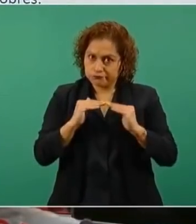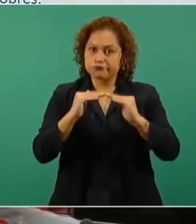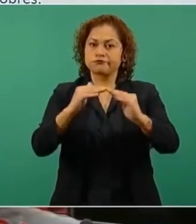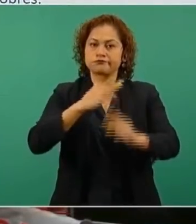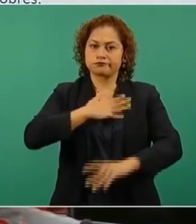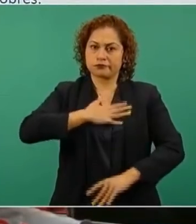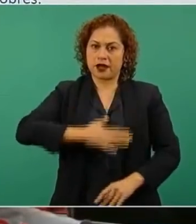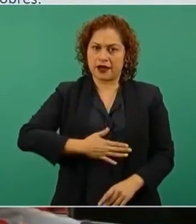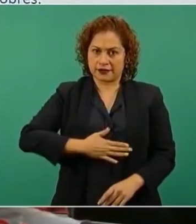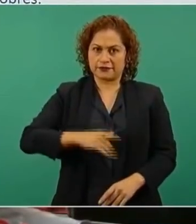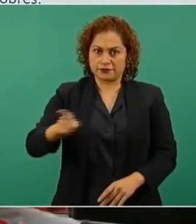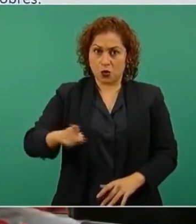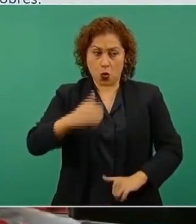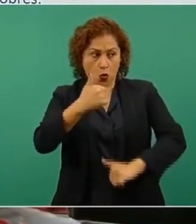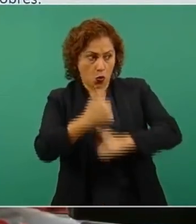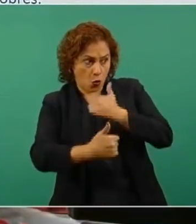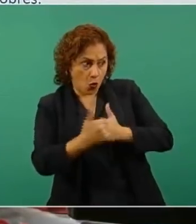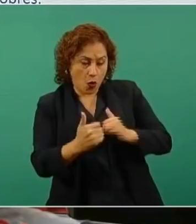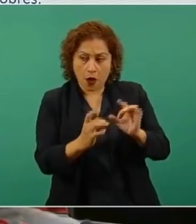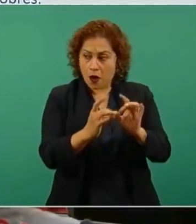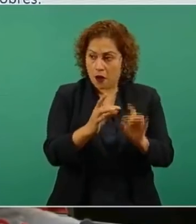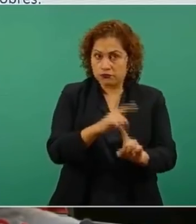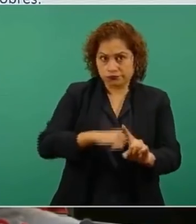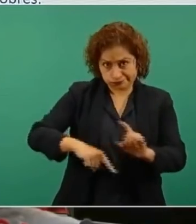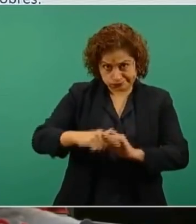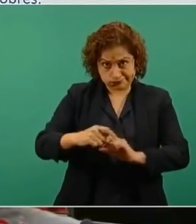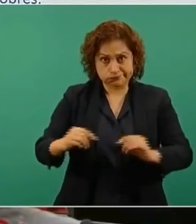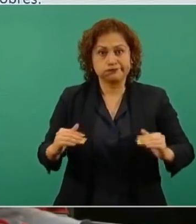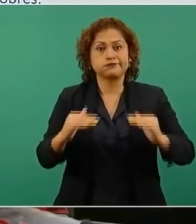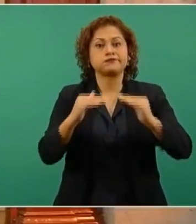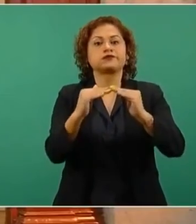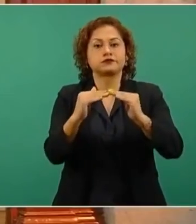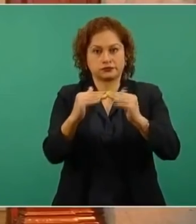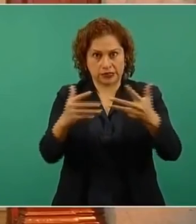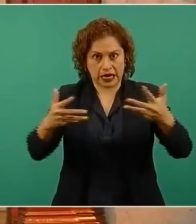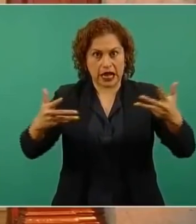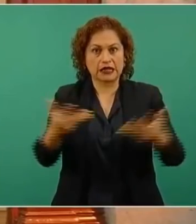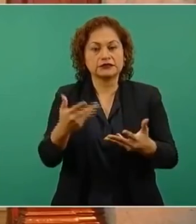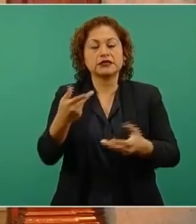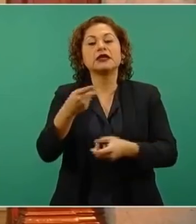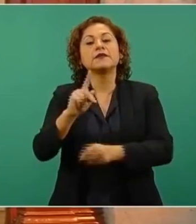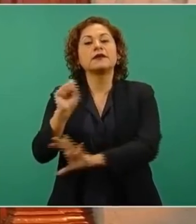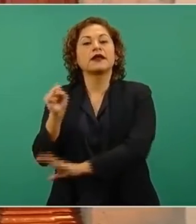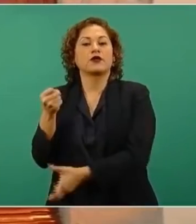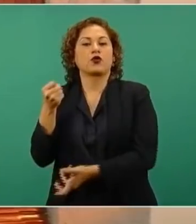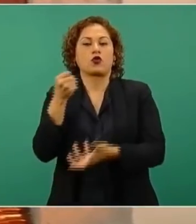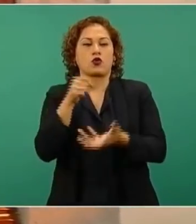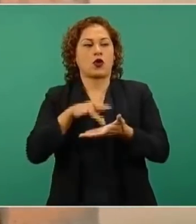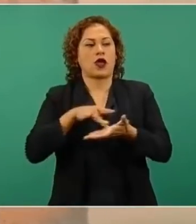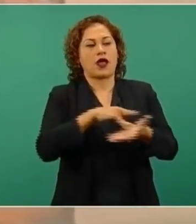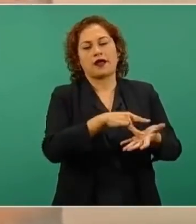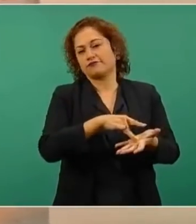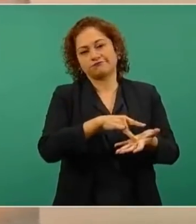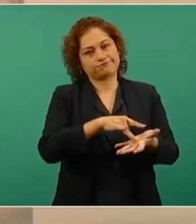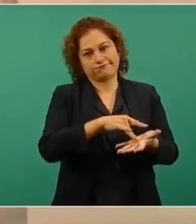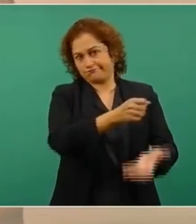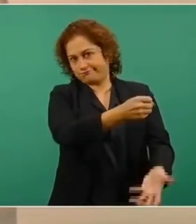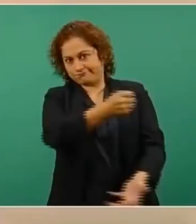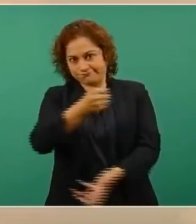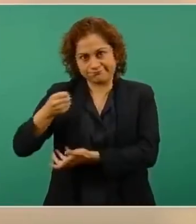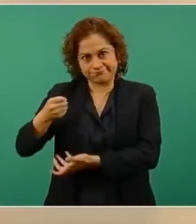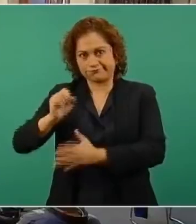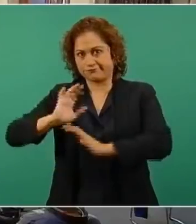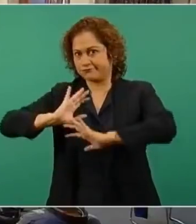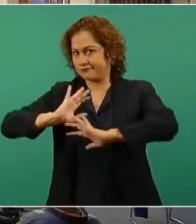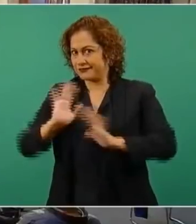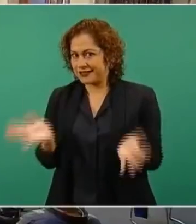libre concurrencia y competencia, pues vamos a ponerlo en práctica, pero ya sin subsidios. Ya no puede ser un competidor que esté subsidiando a los